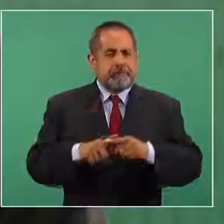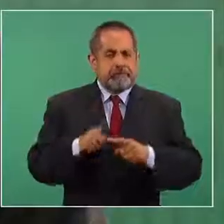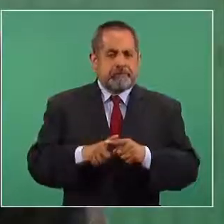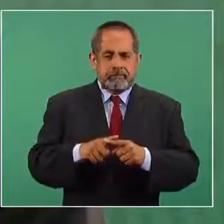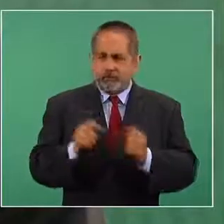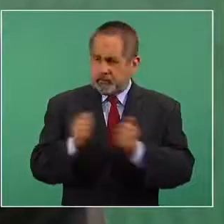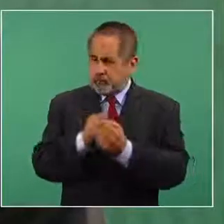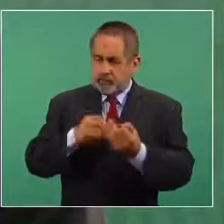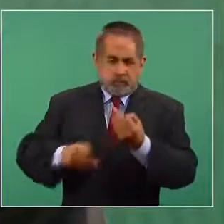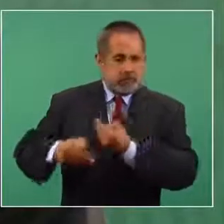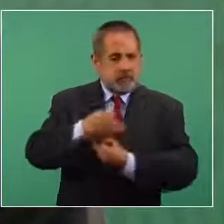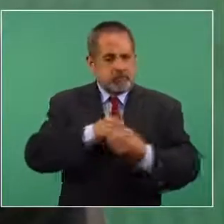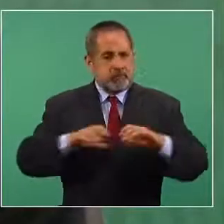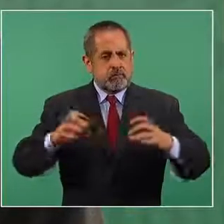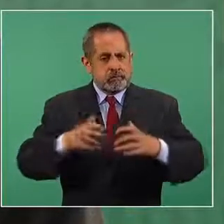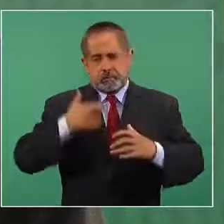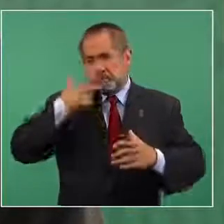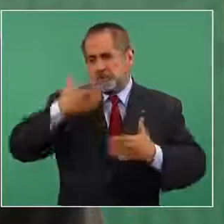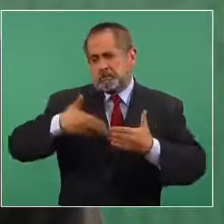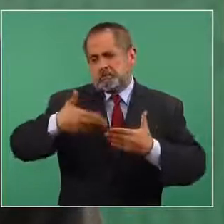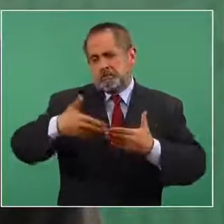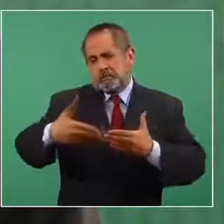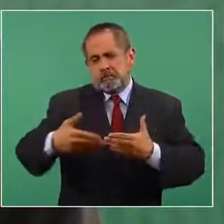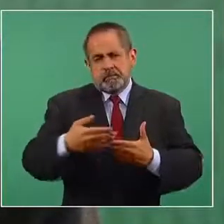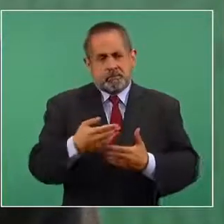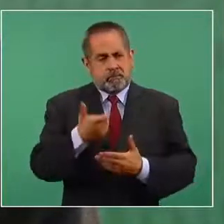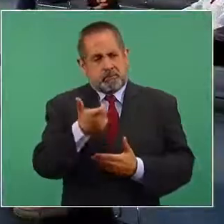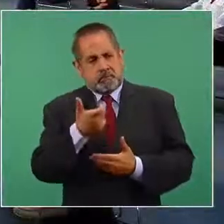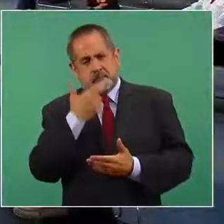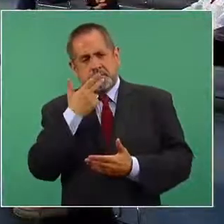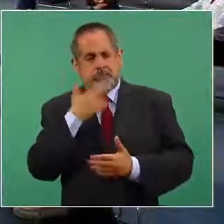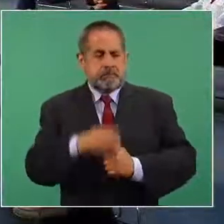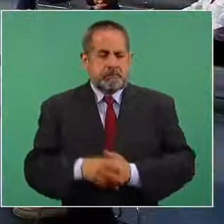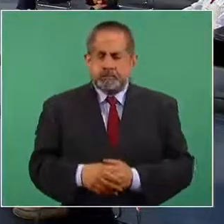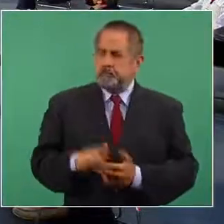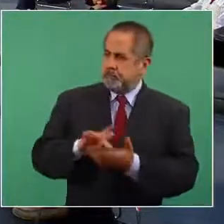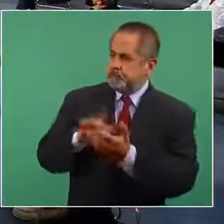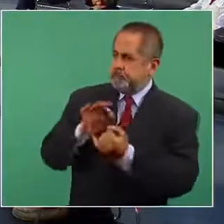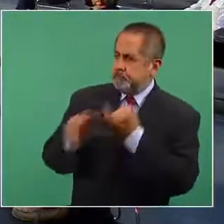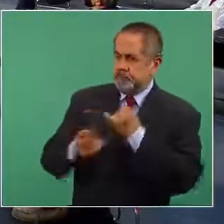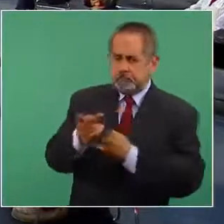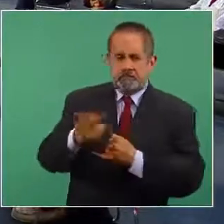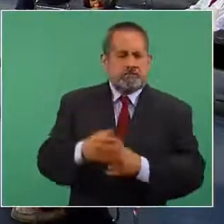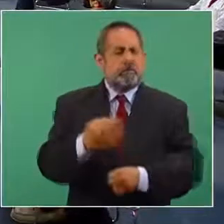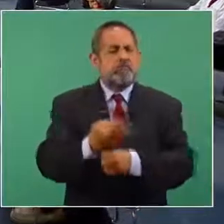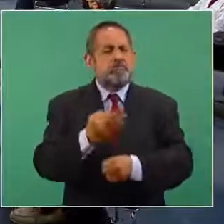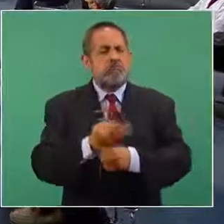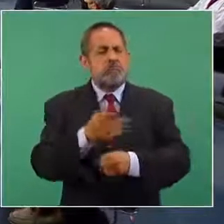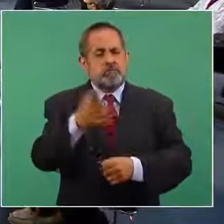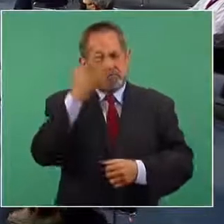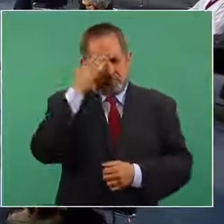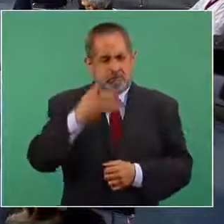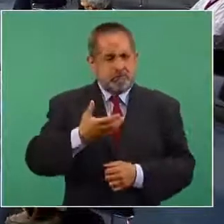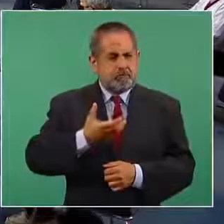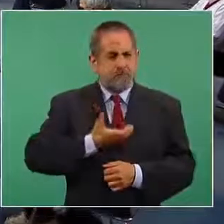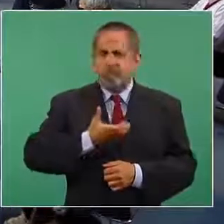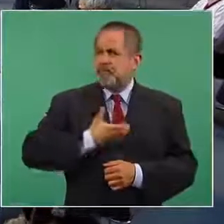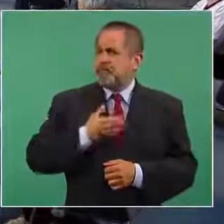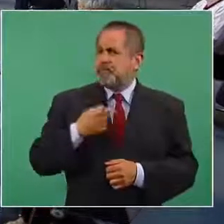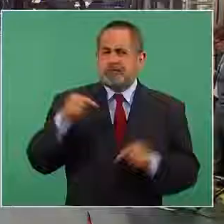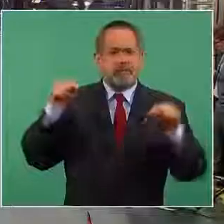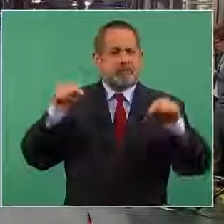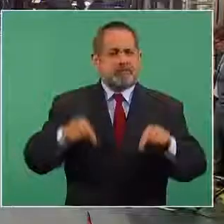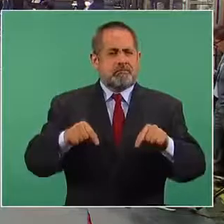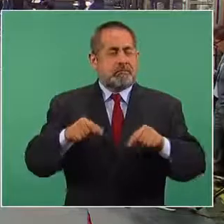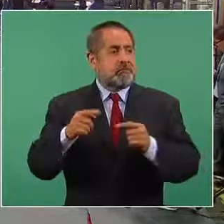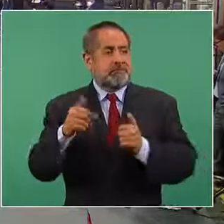entre todos que mejore la economía. Gracias. Y por último, preguntarle, presidente, en estos momentos, pues fuera de Palacio Nacional se está